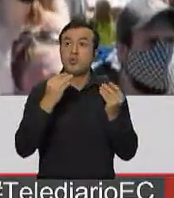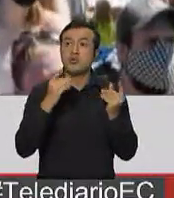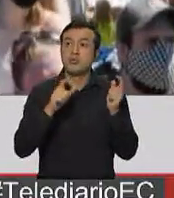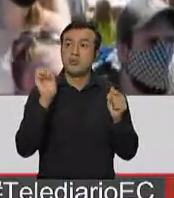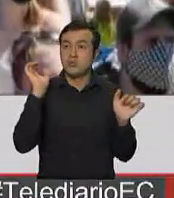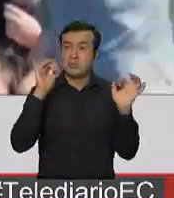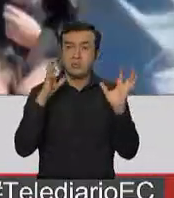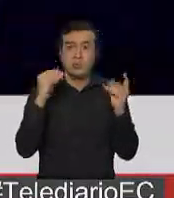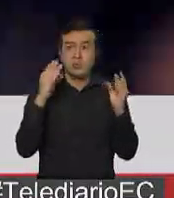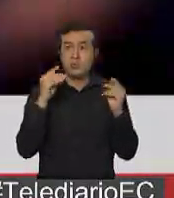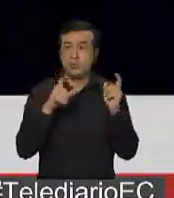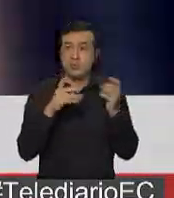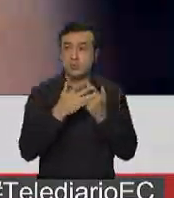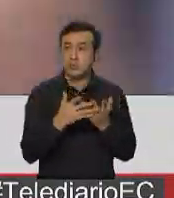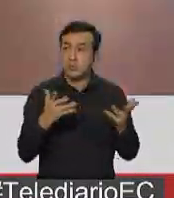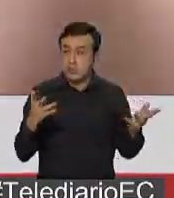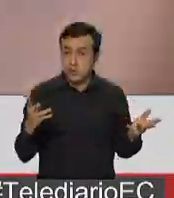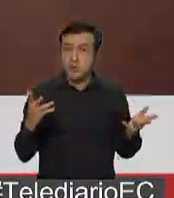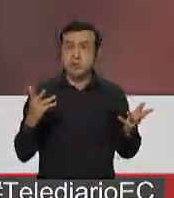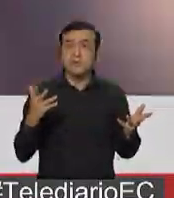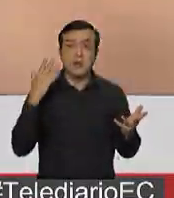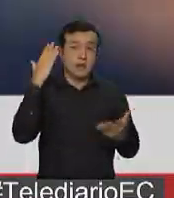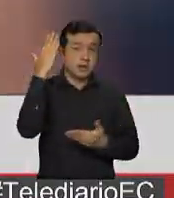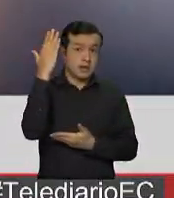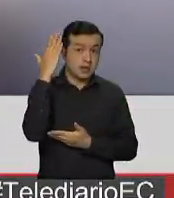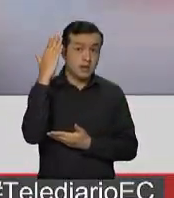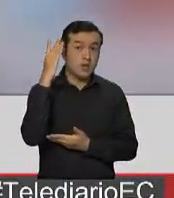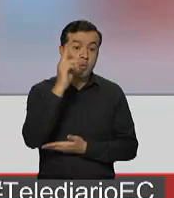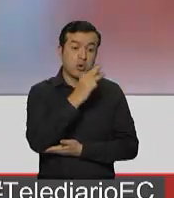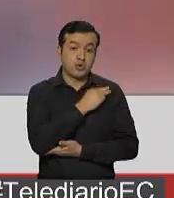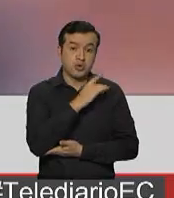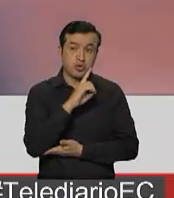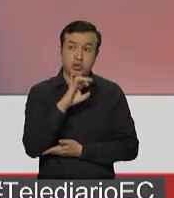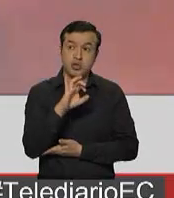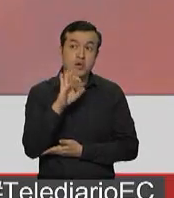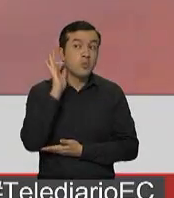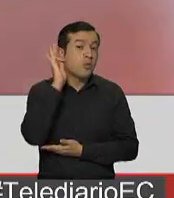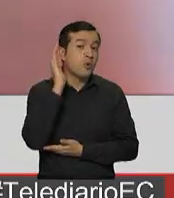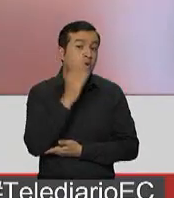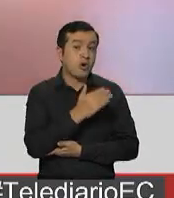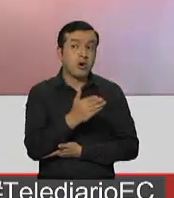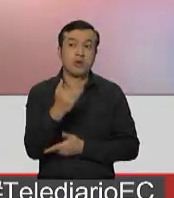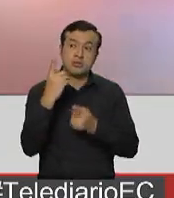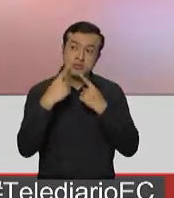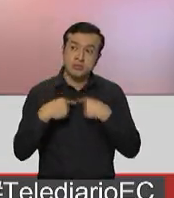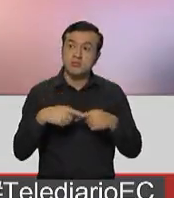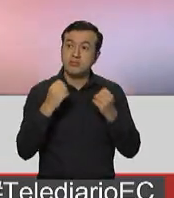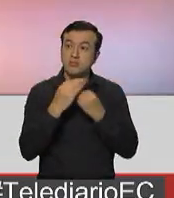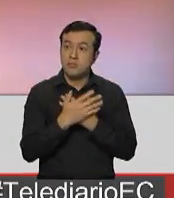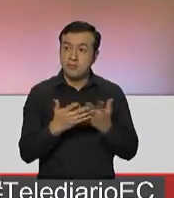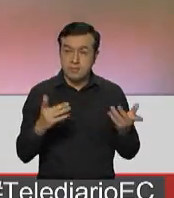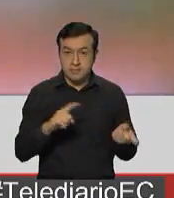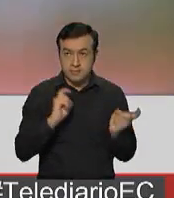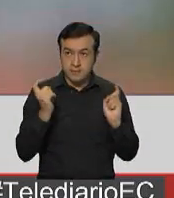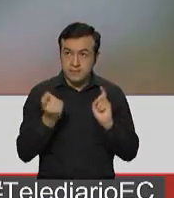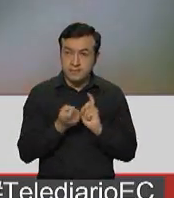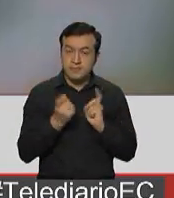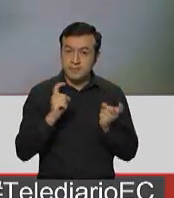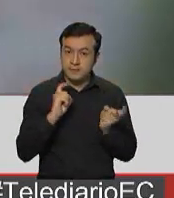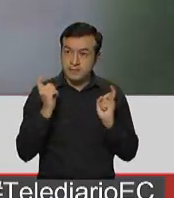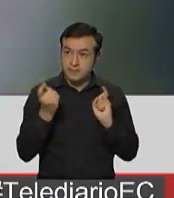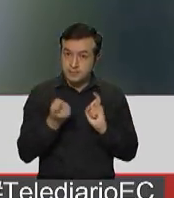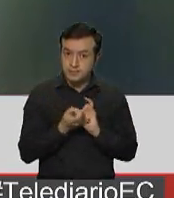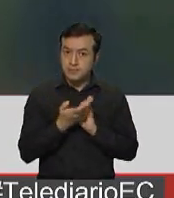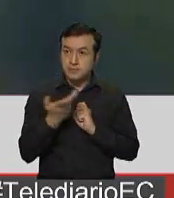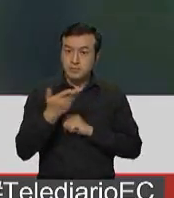estas protestas. Esto mientras que la alcaldesa de Washington, Muriel Bowser, anunció oficialmente el cambio de nombre en una sección